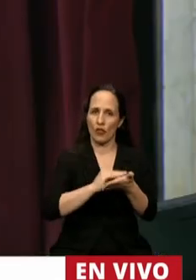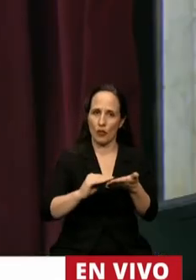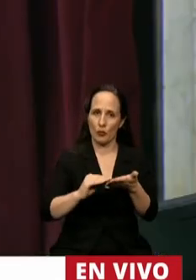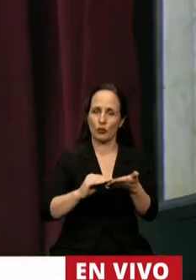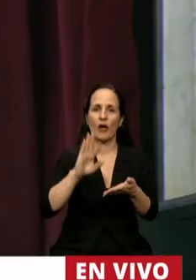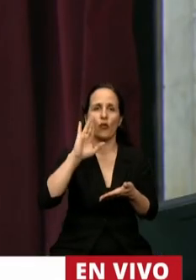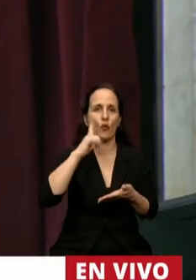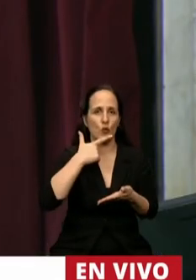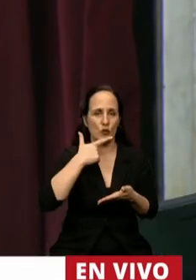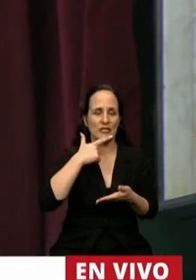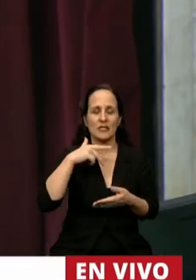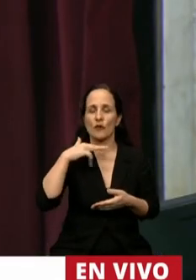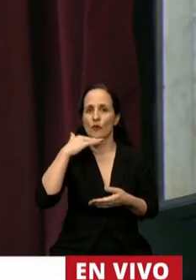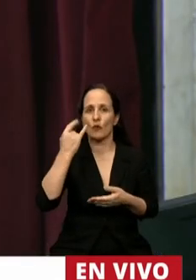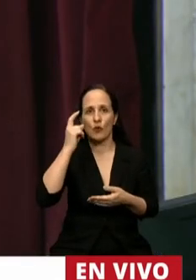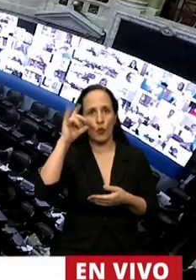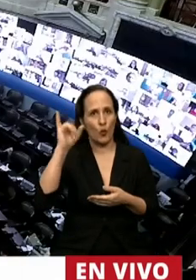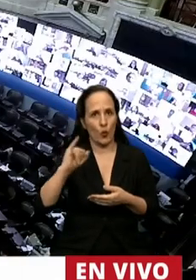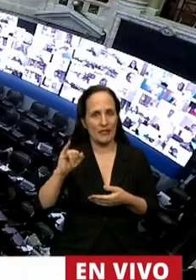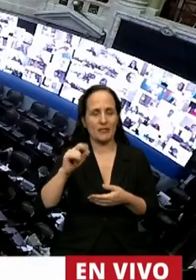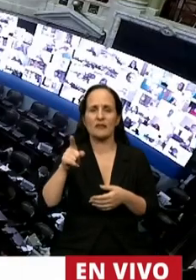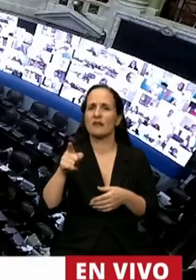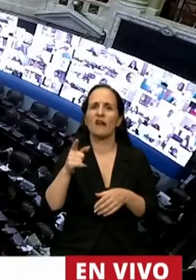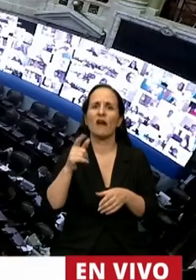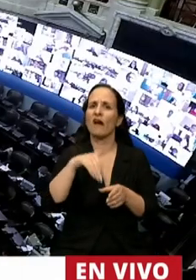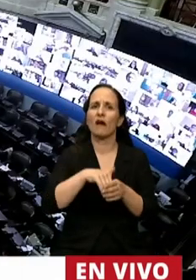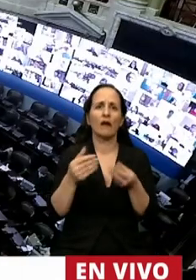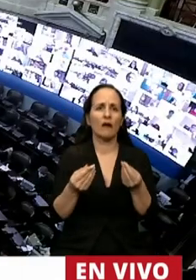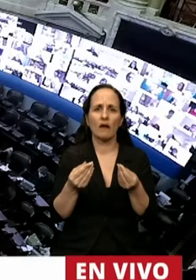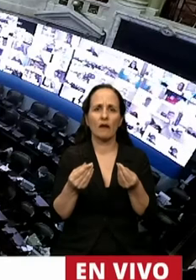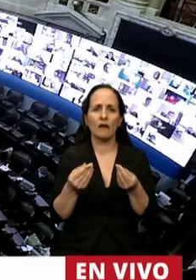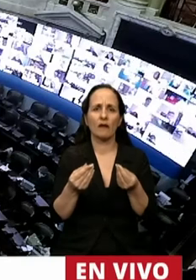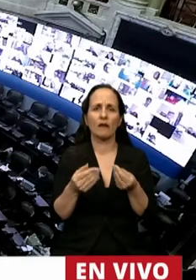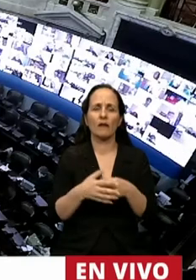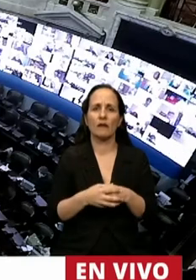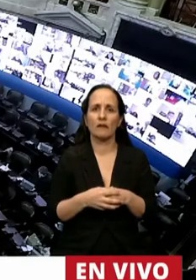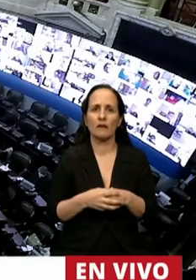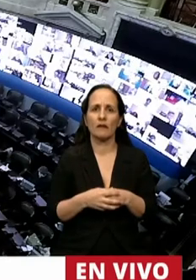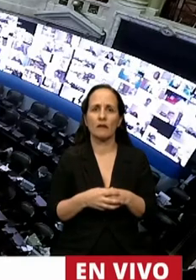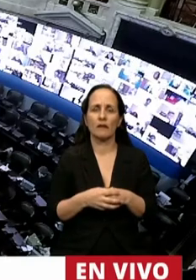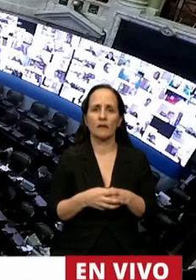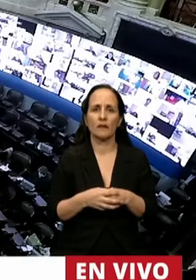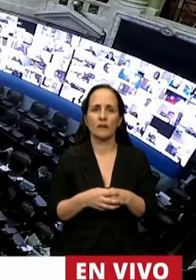Diputado Luis Juez, para indicar el sentido de su voto.